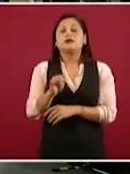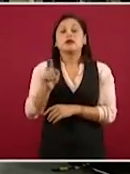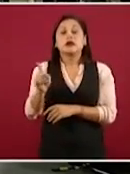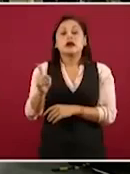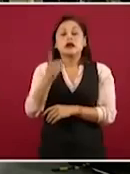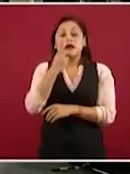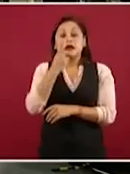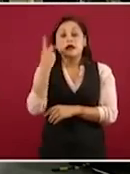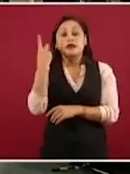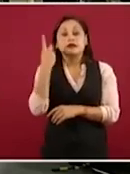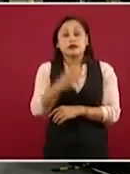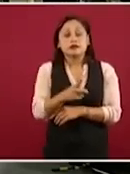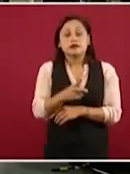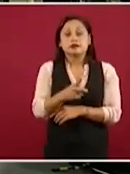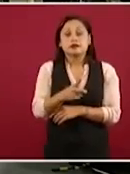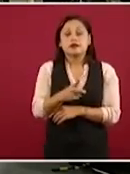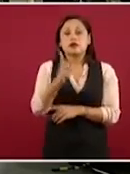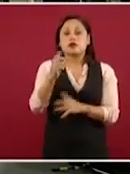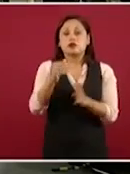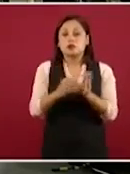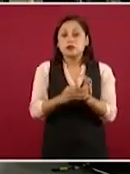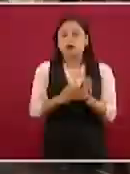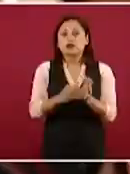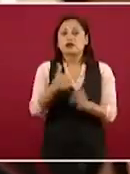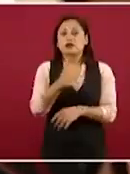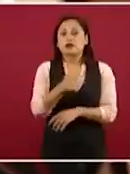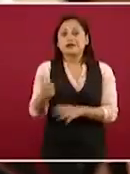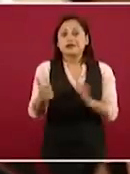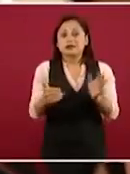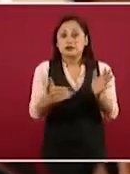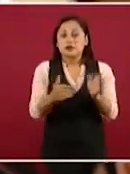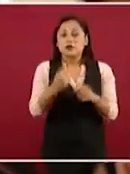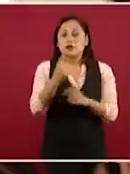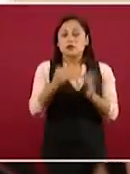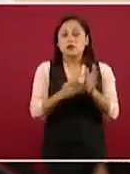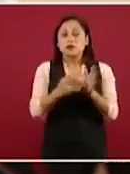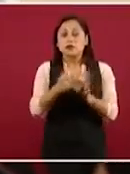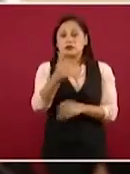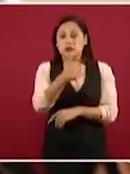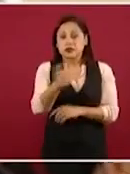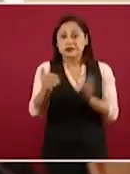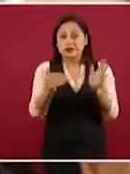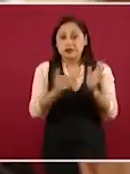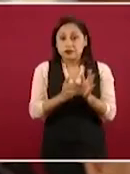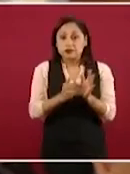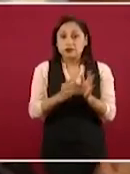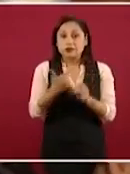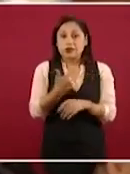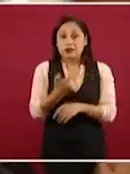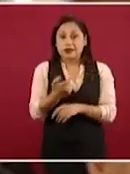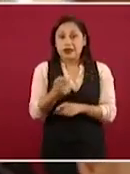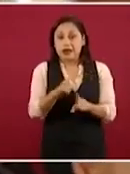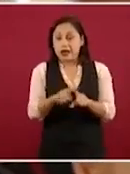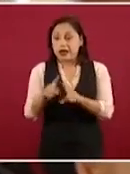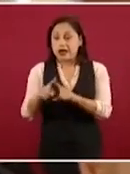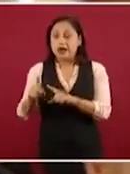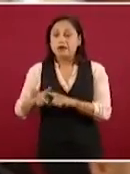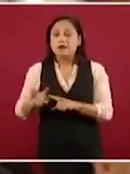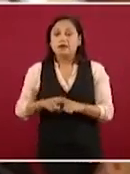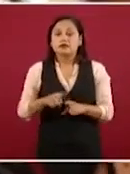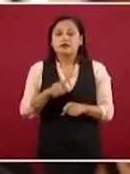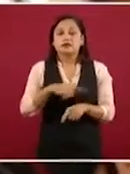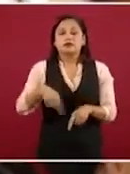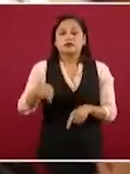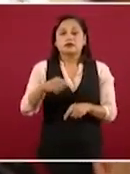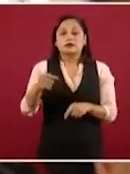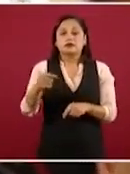que 1.600.000 armas circulan de manera ilegal en los últimos 10 años. O sea, ¿cuál es el comentario que les merece